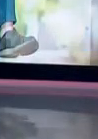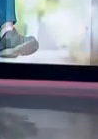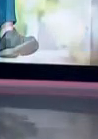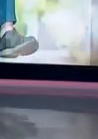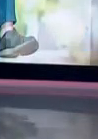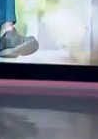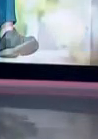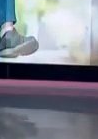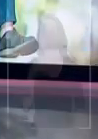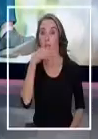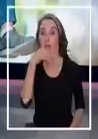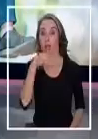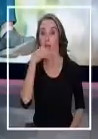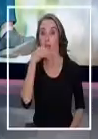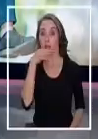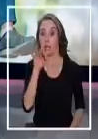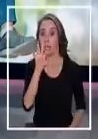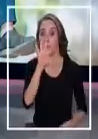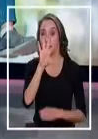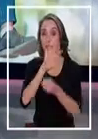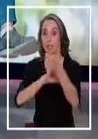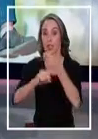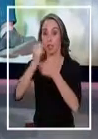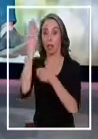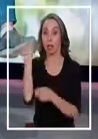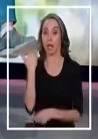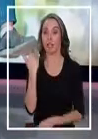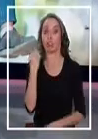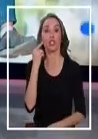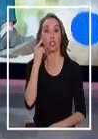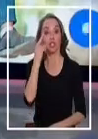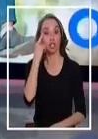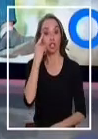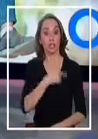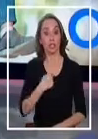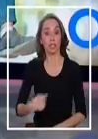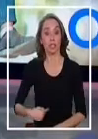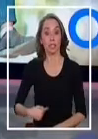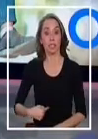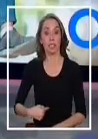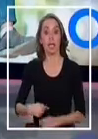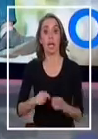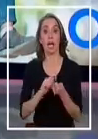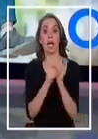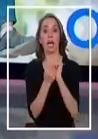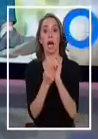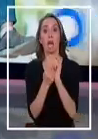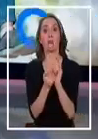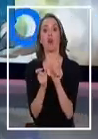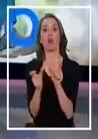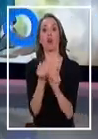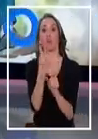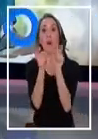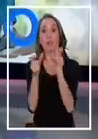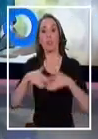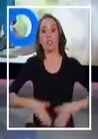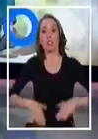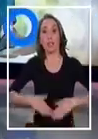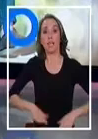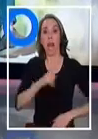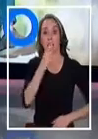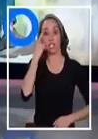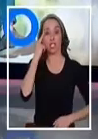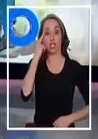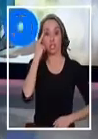Estamos de vuelta en las noticias para contarles que hace 5 años China hizo un cambio en relación a su control demográfico y permitió